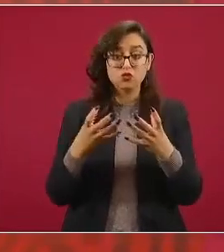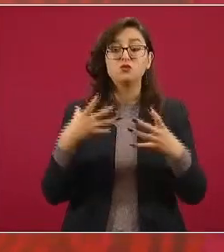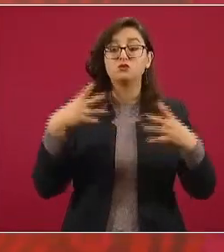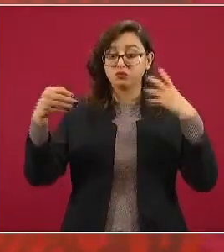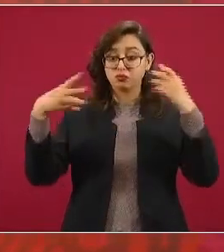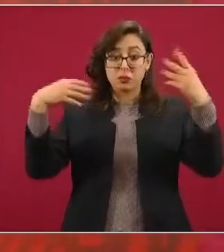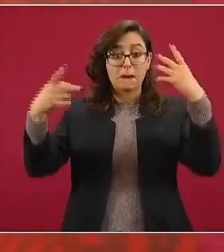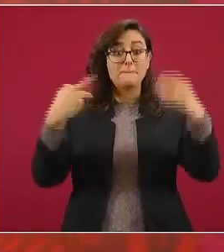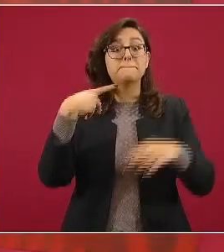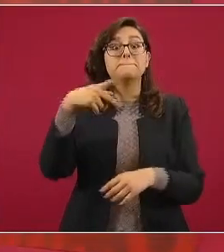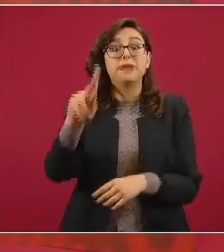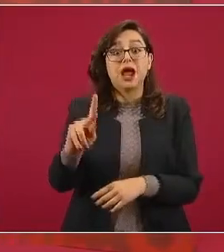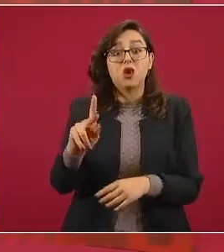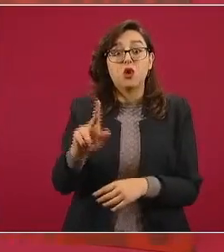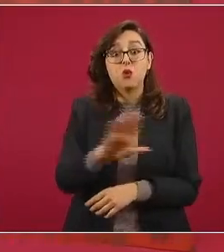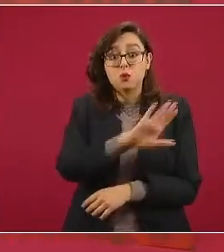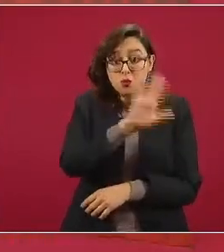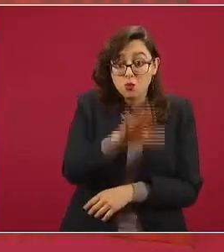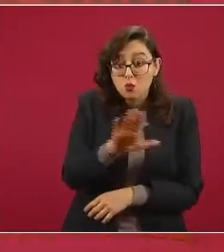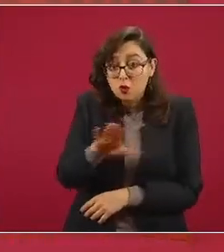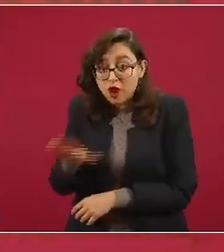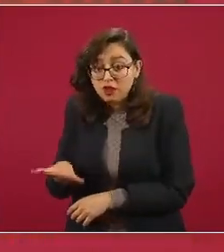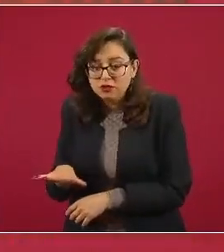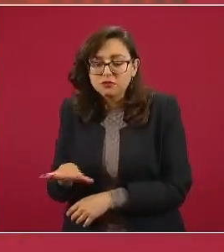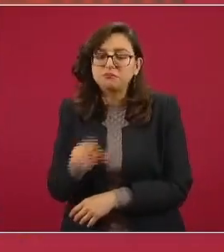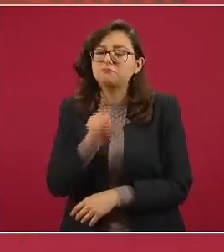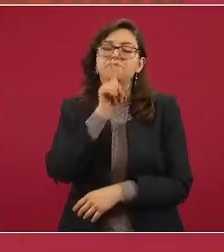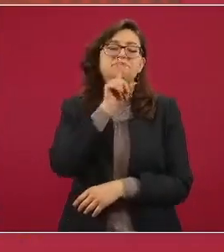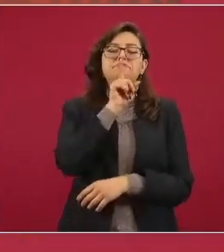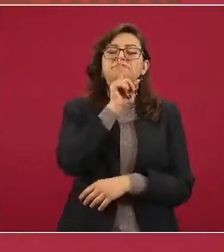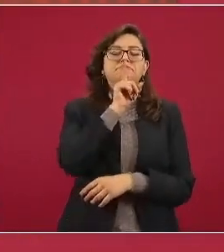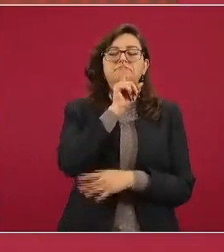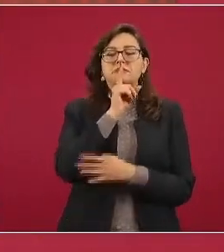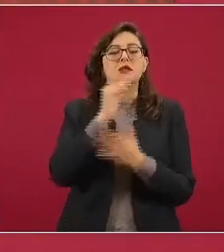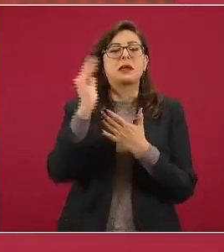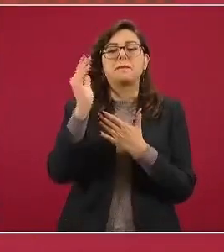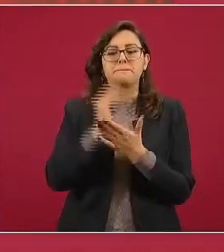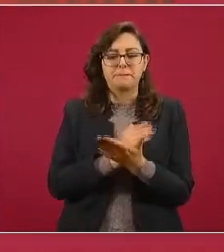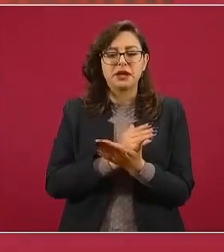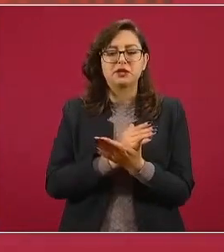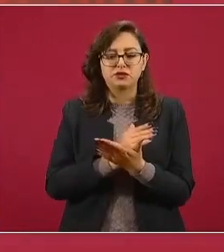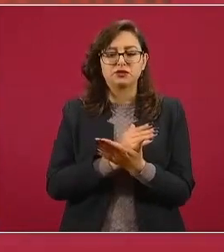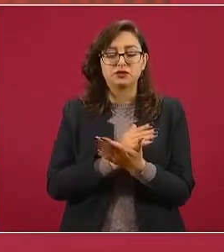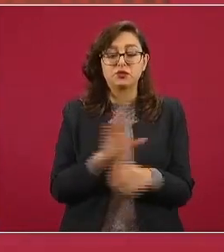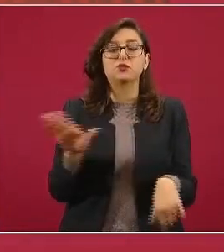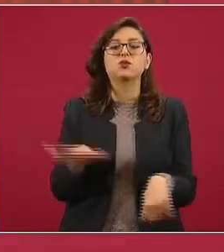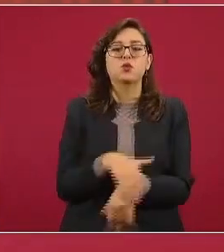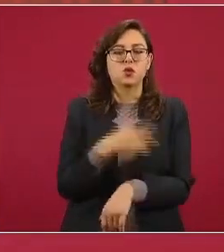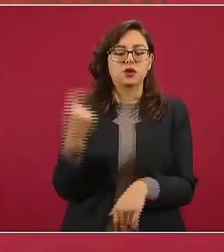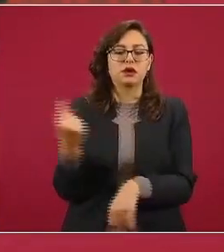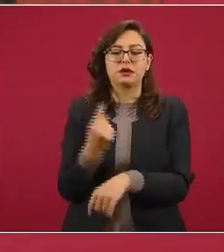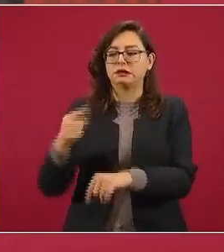fallecimientos, porque hay más experiencia,